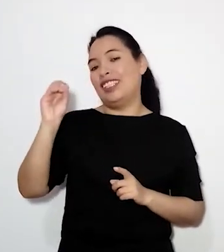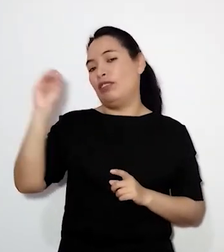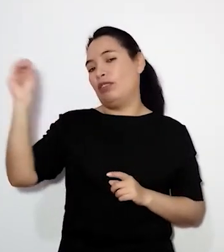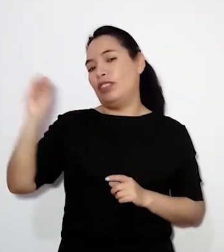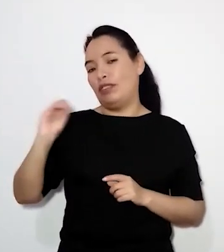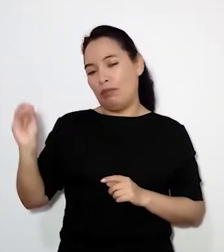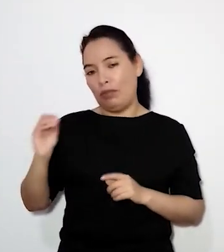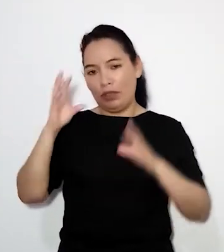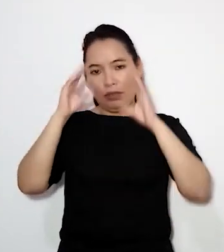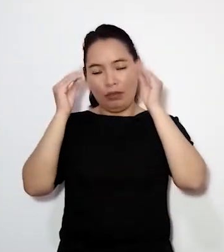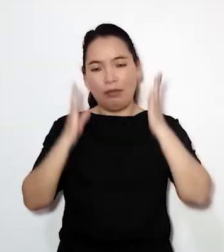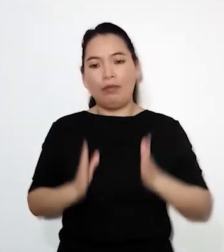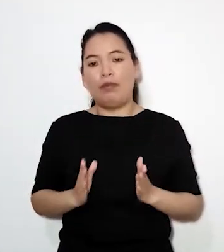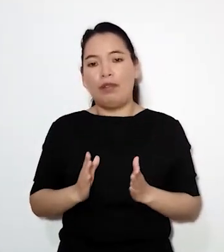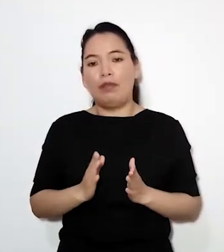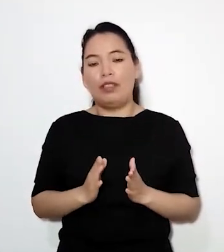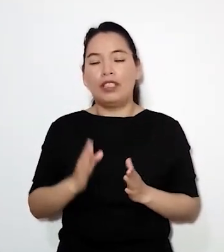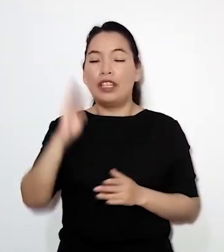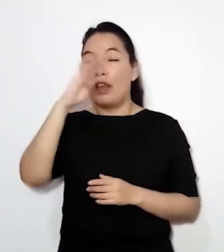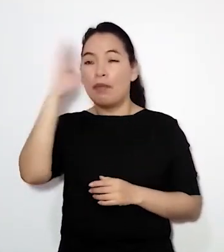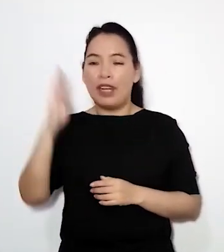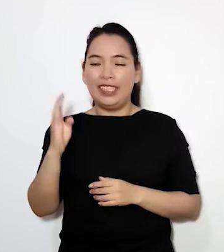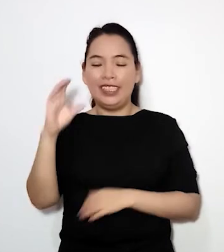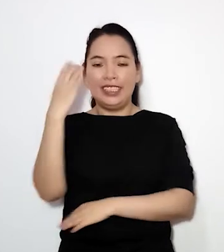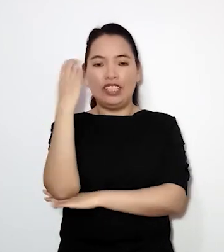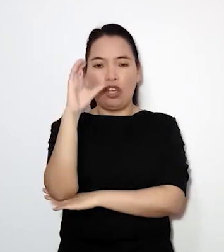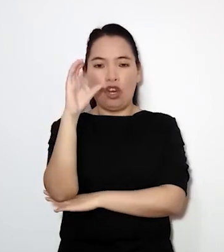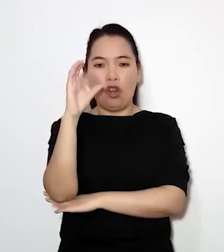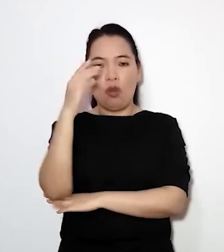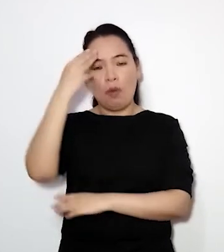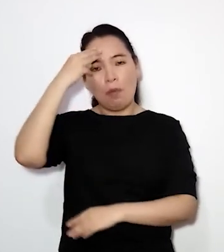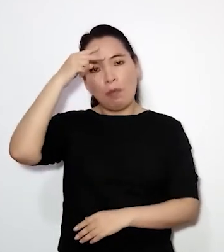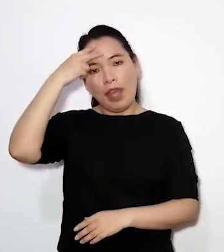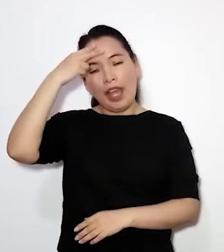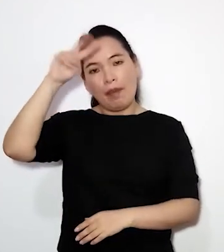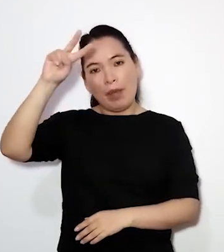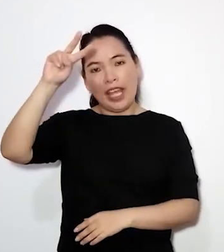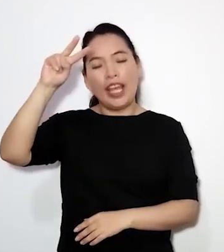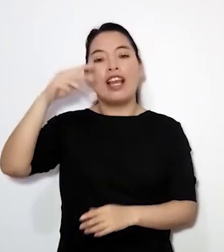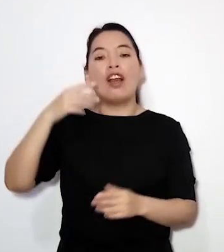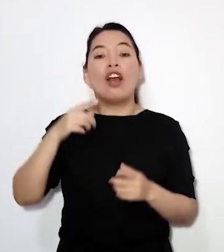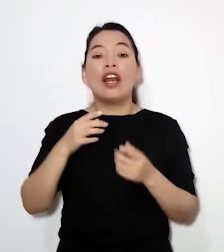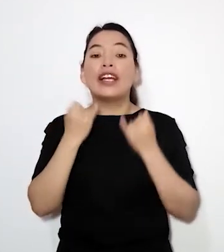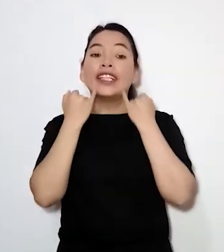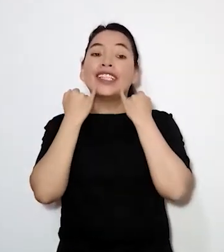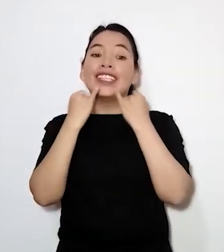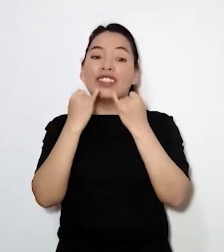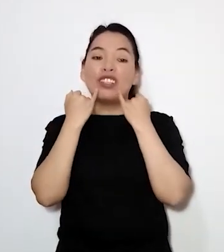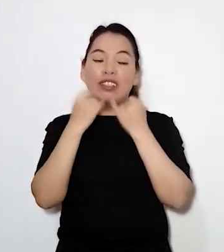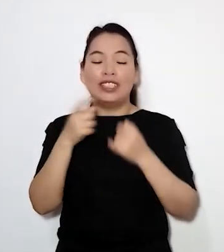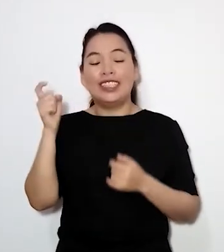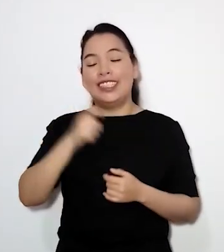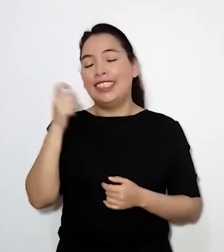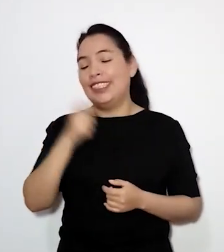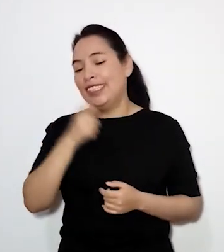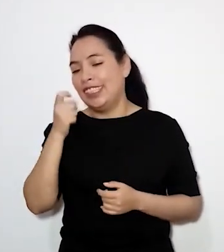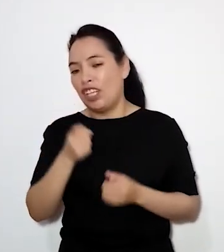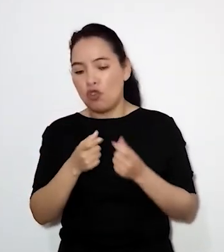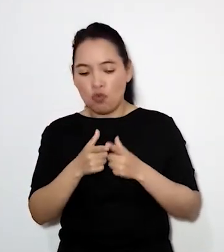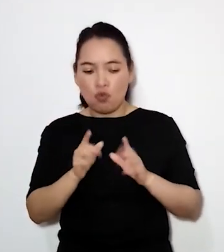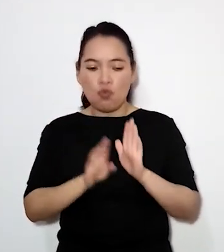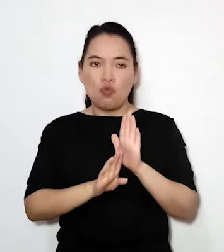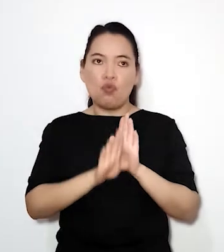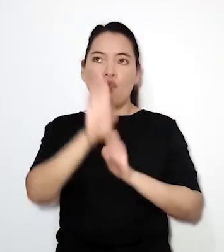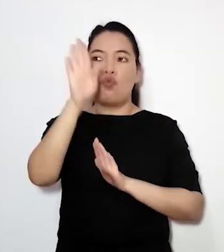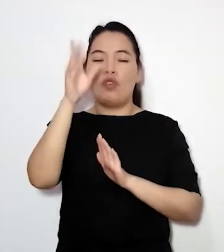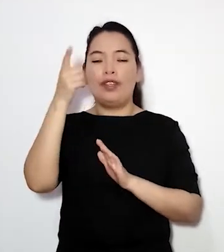Brasil, Colombia y México informaron una elevada necesidad de desarrollo profesional en la enseñanza de